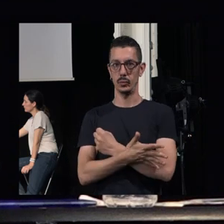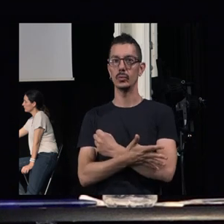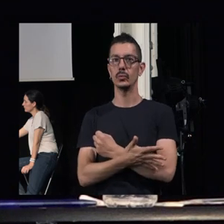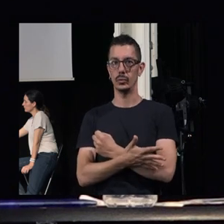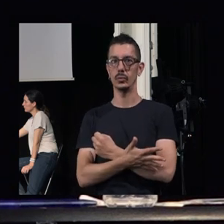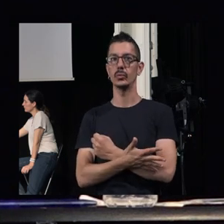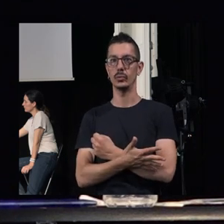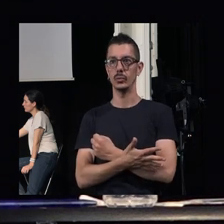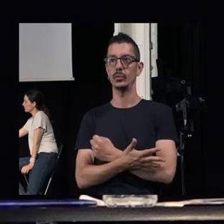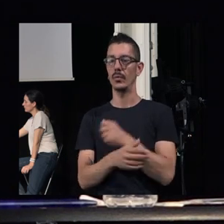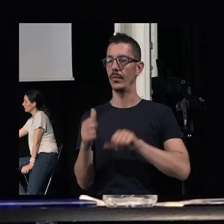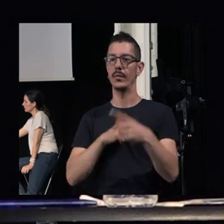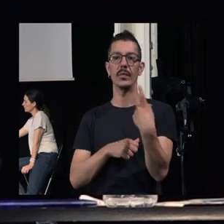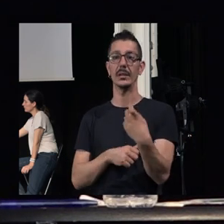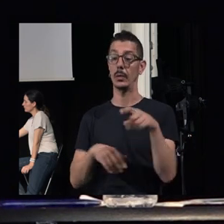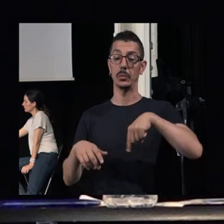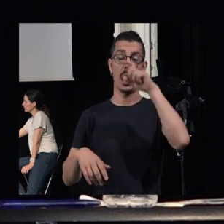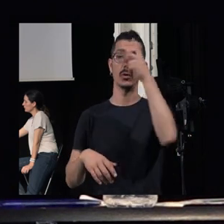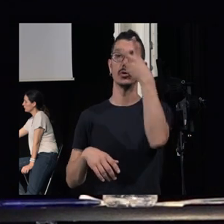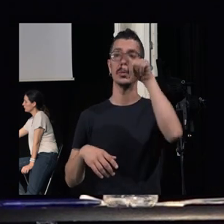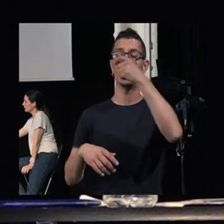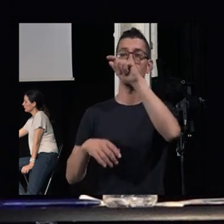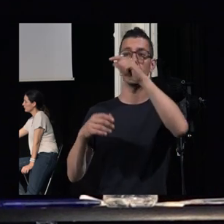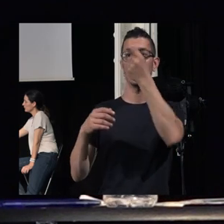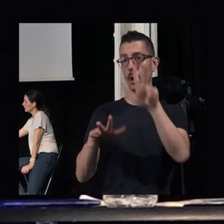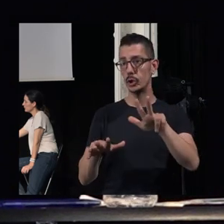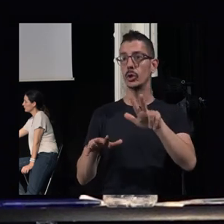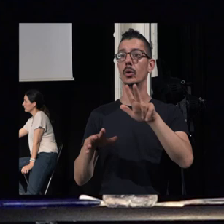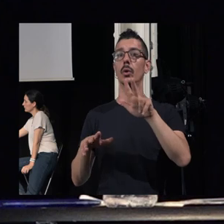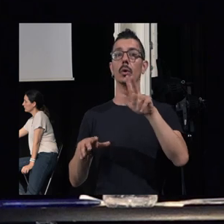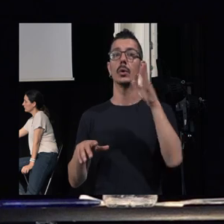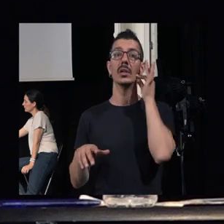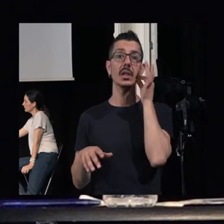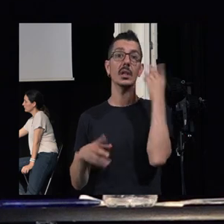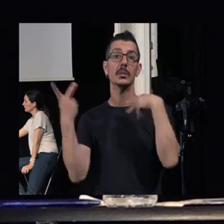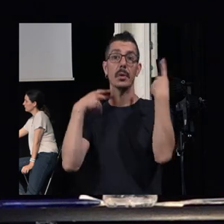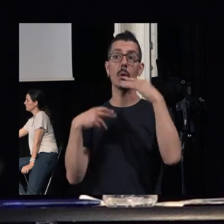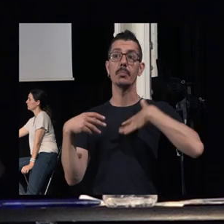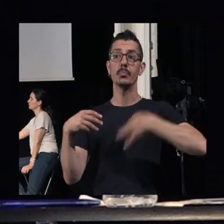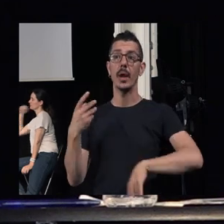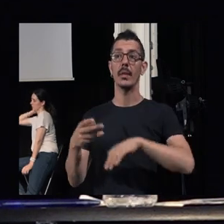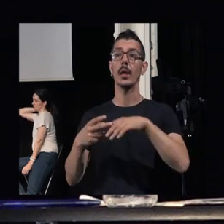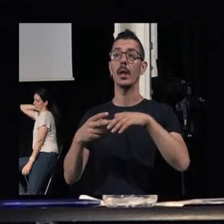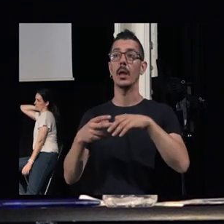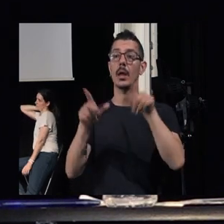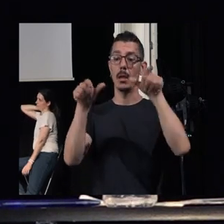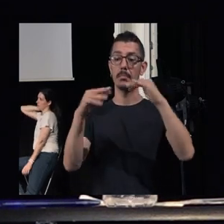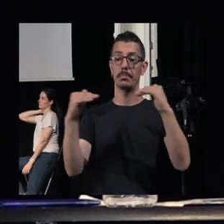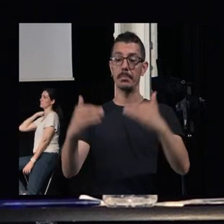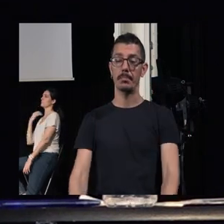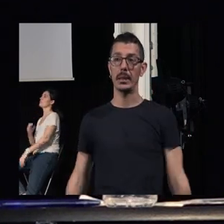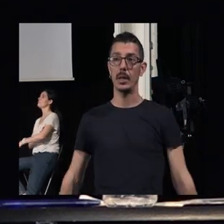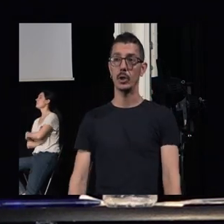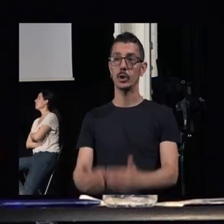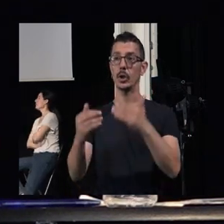algo, estamos en el 2018 y bueno, las niñas se pueden cortar el pelo, ir en pantalones cortos, juegan al fútbol, hacen